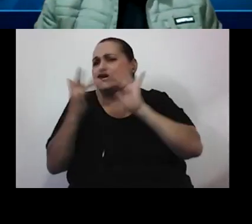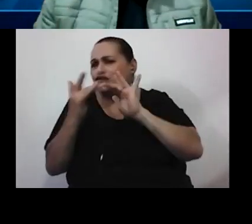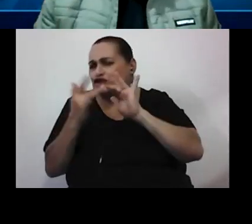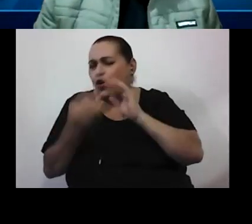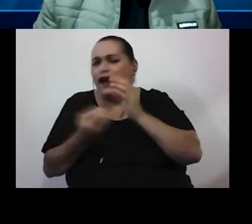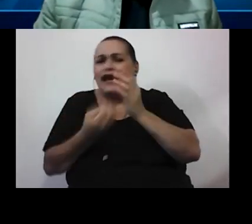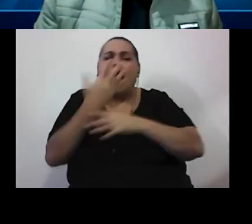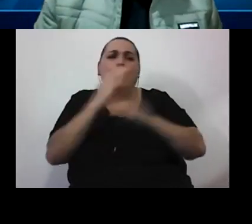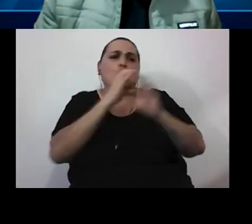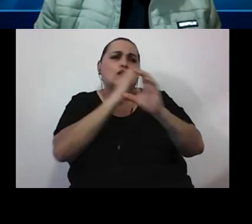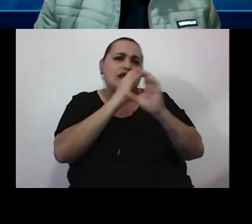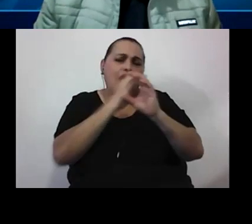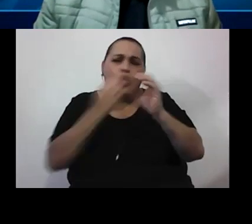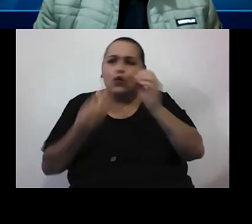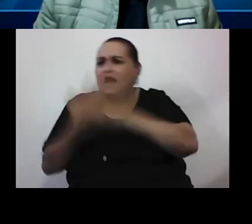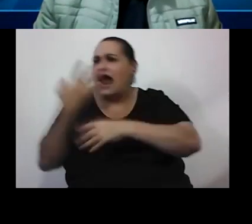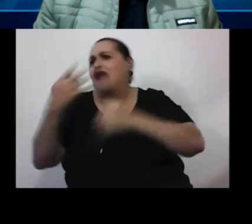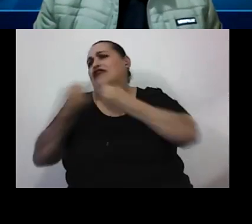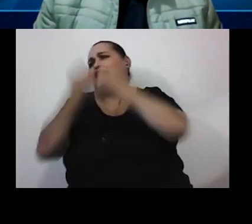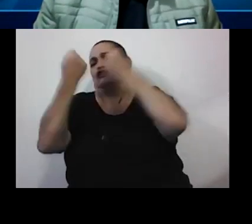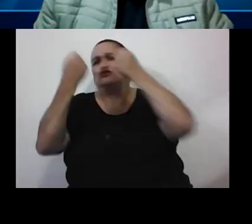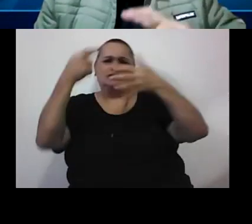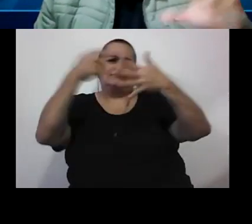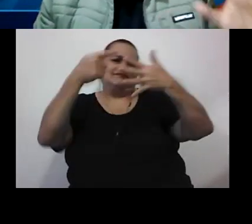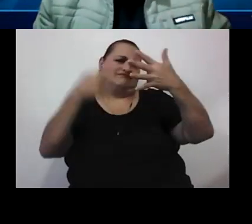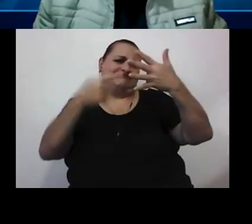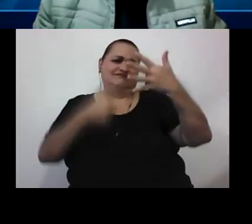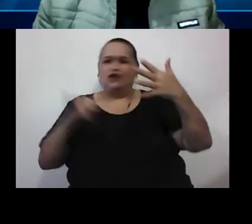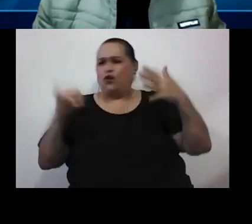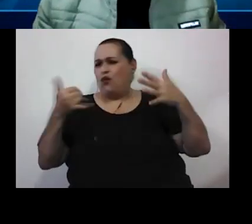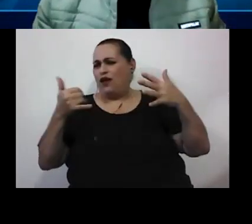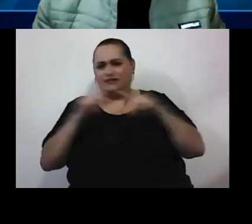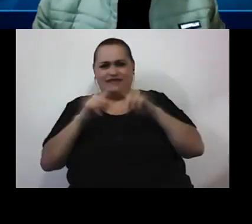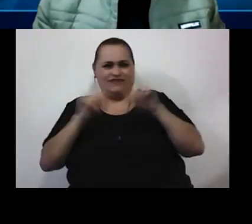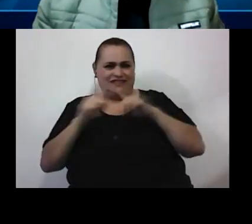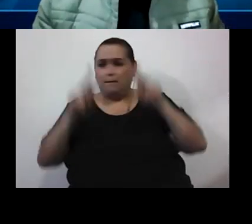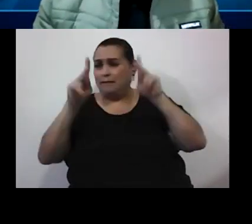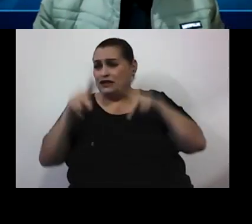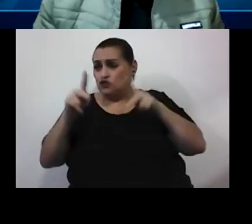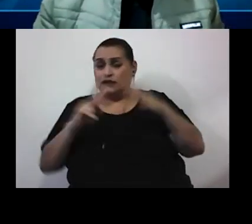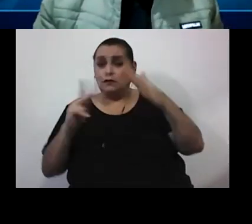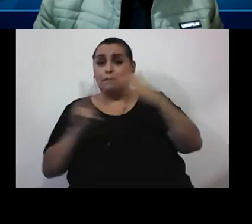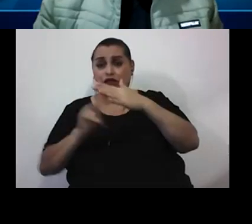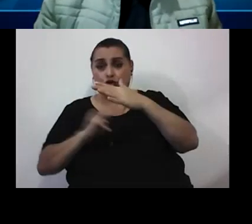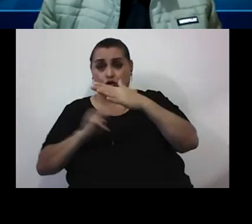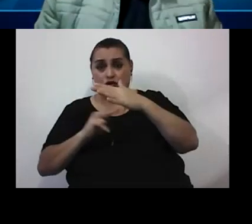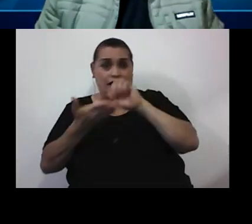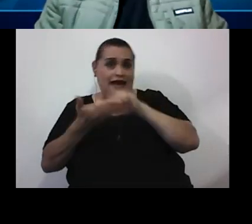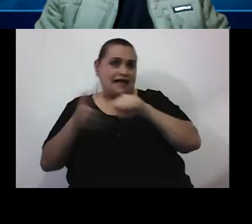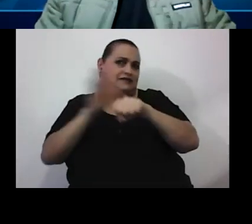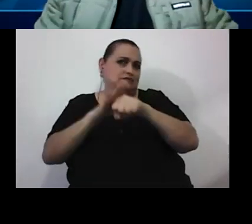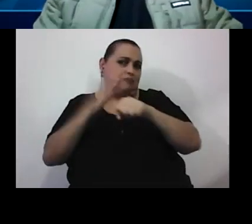juegos para crear desafío. Y ahí las personas de preescolar son expertas.